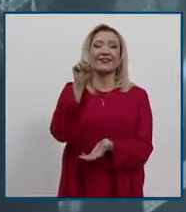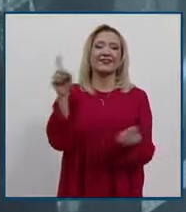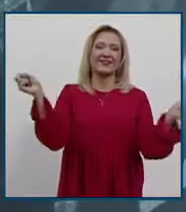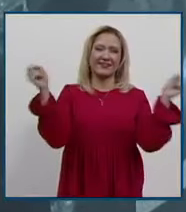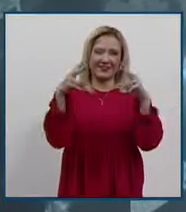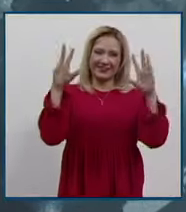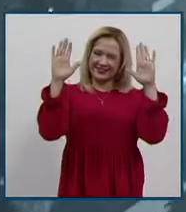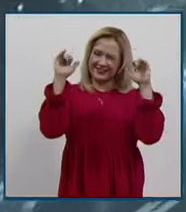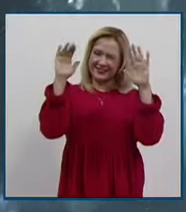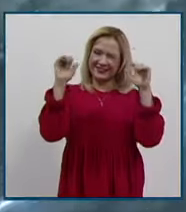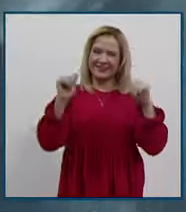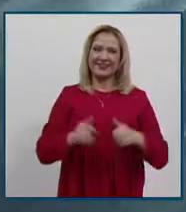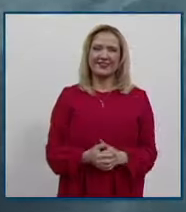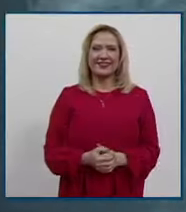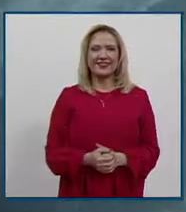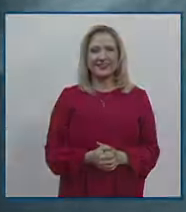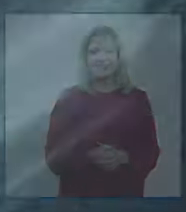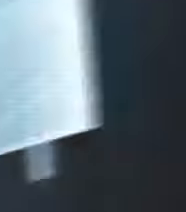hasta